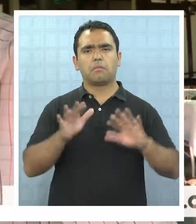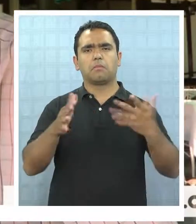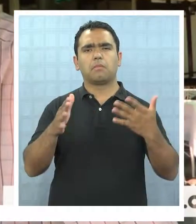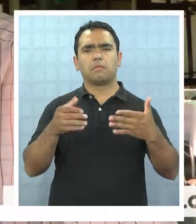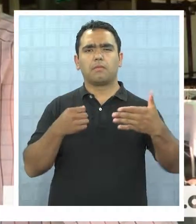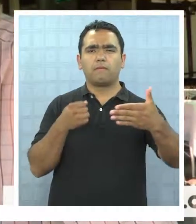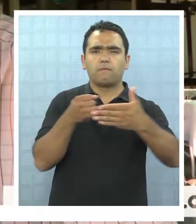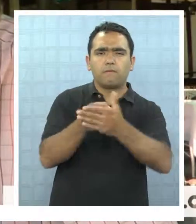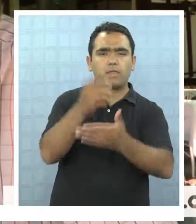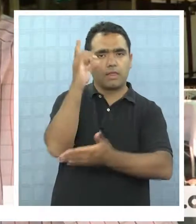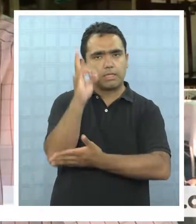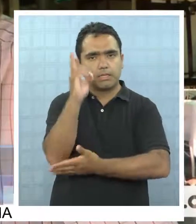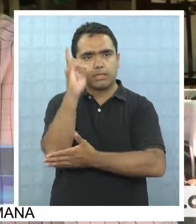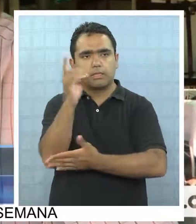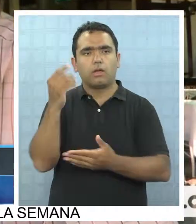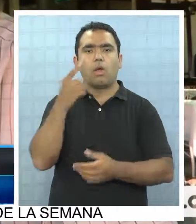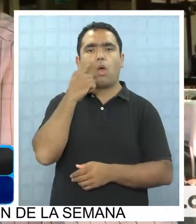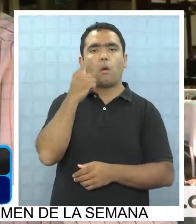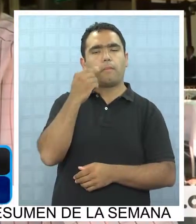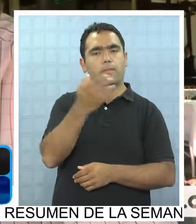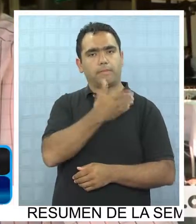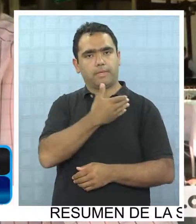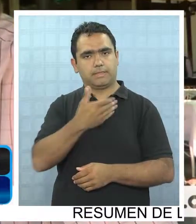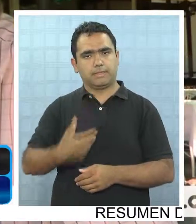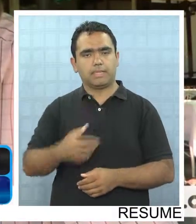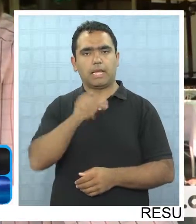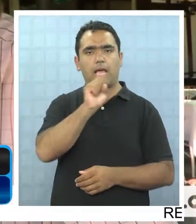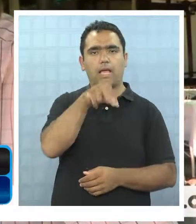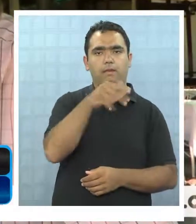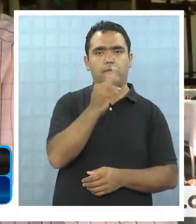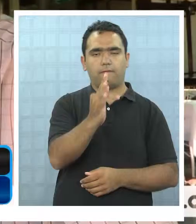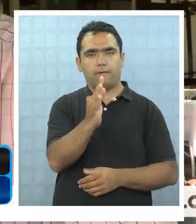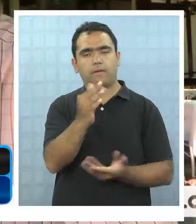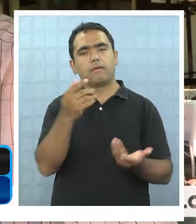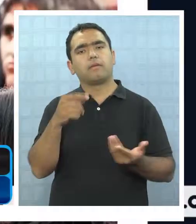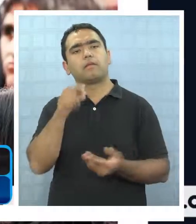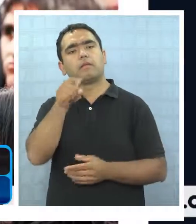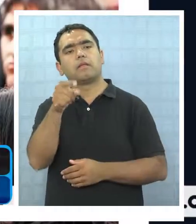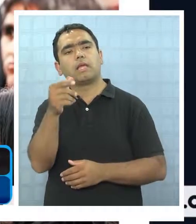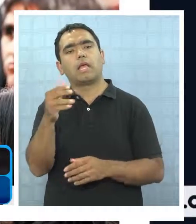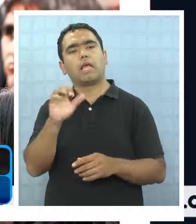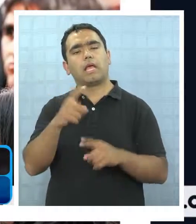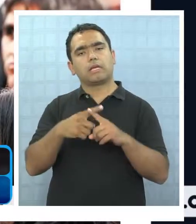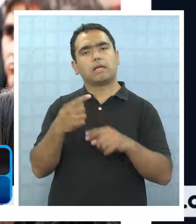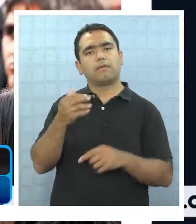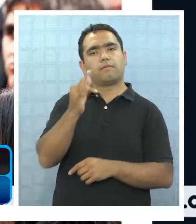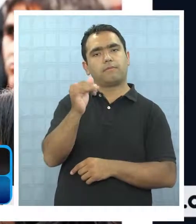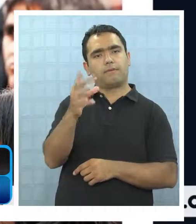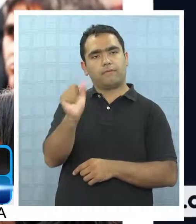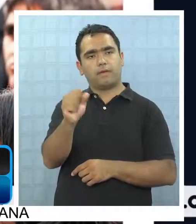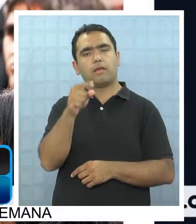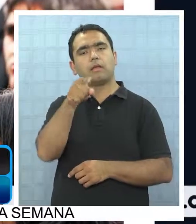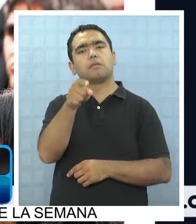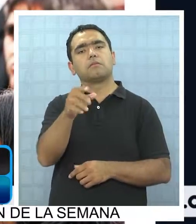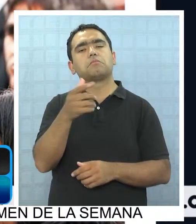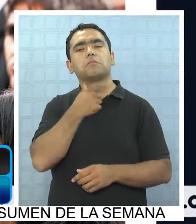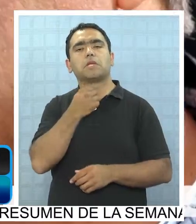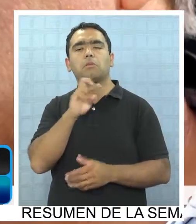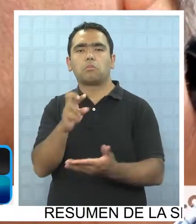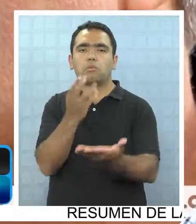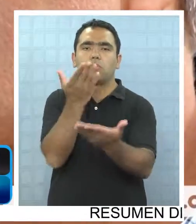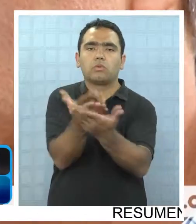Para fines de diciembre, el expresidente de la ANFP y vicepresidente de la FIFA ha fijado su definición para